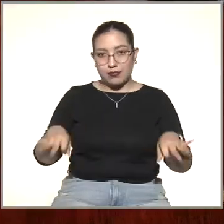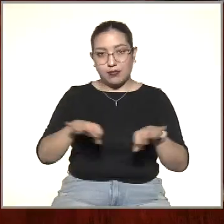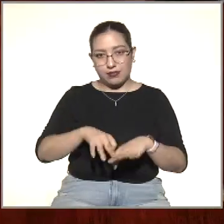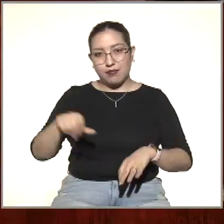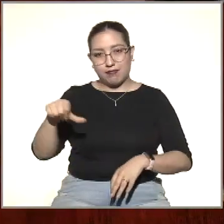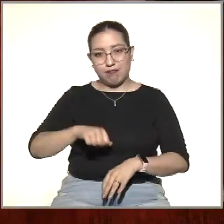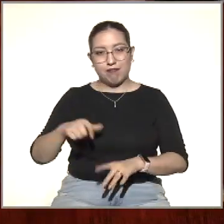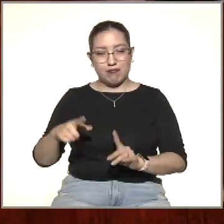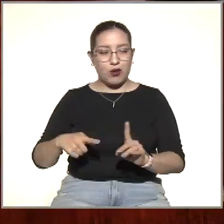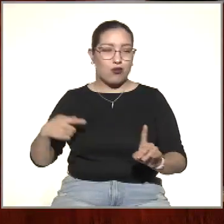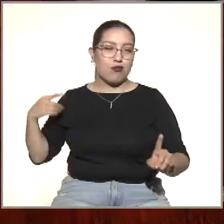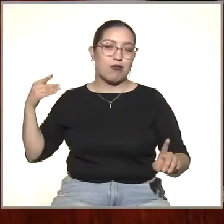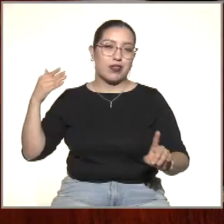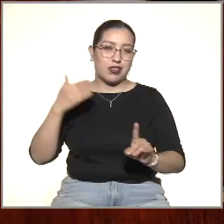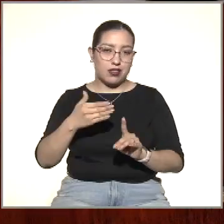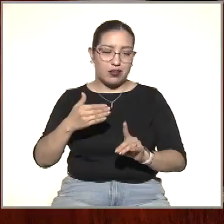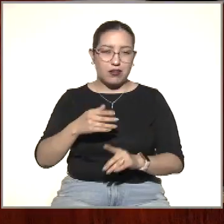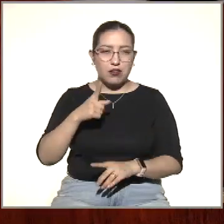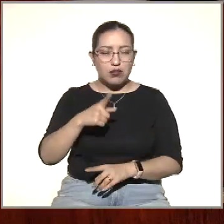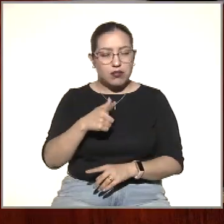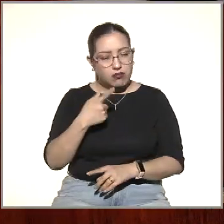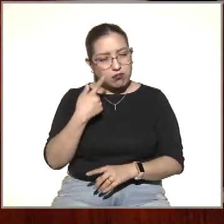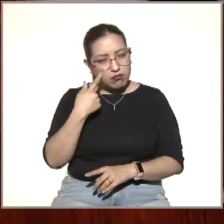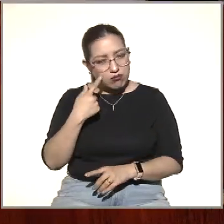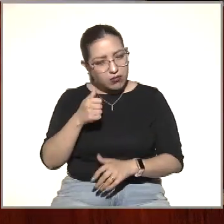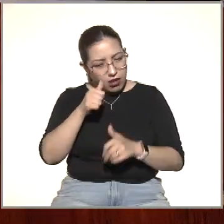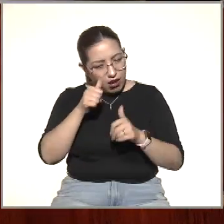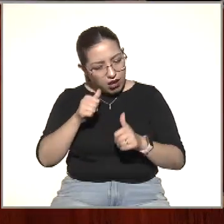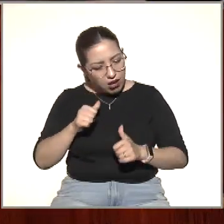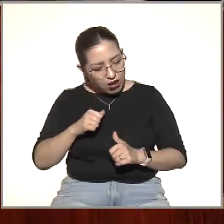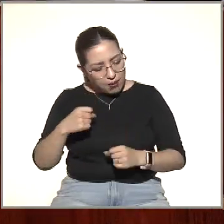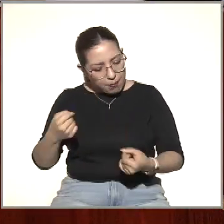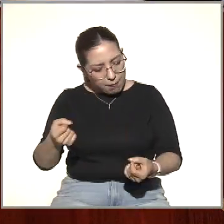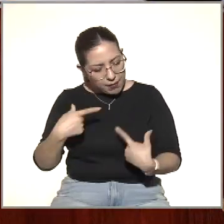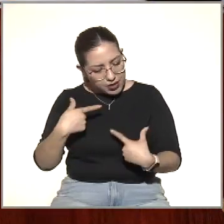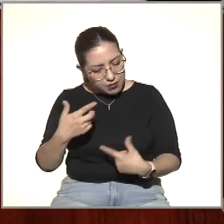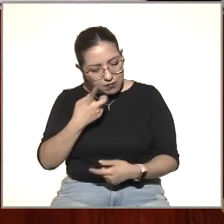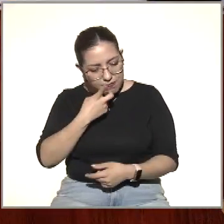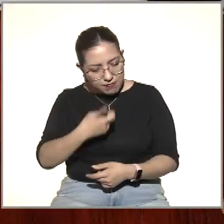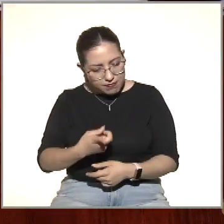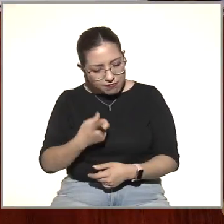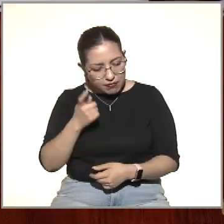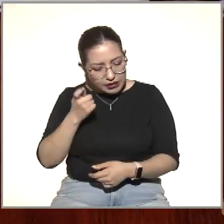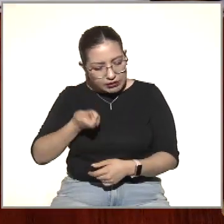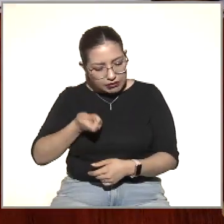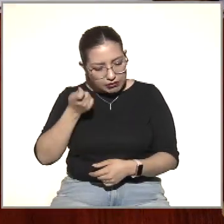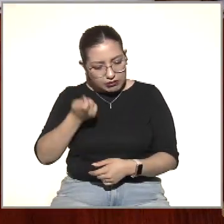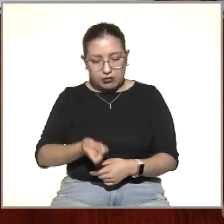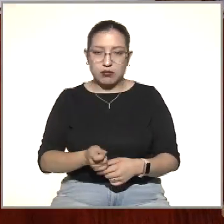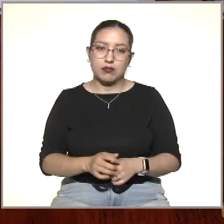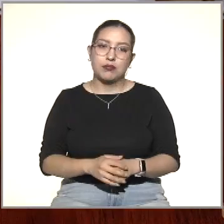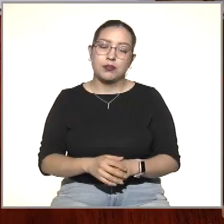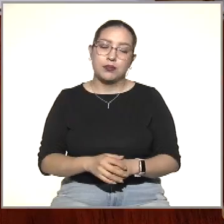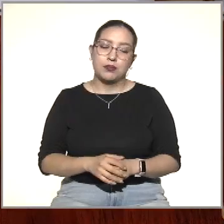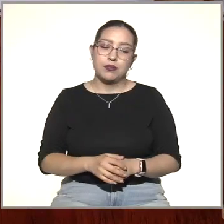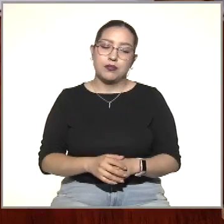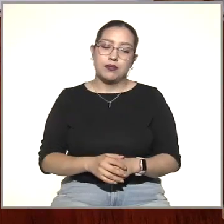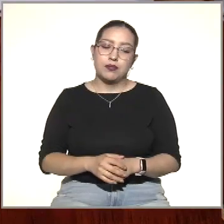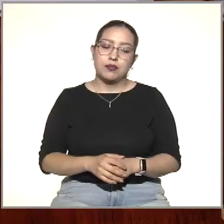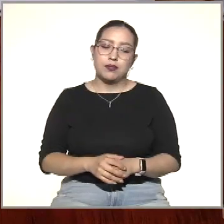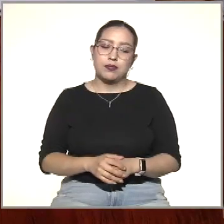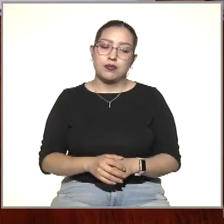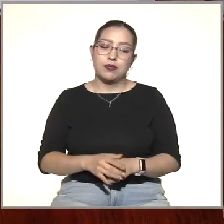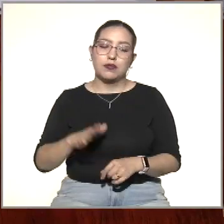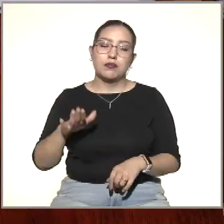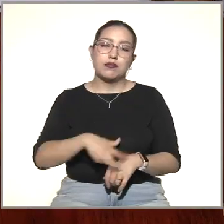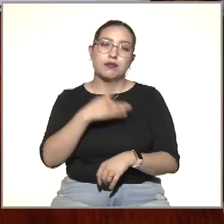¿no? Escucha lo que dices, escucha lo que le dices al otro, escucha lo que te dices a ti, ¿no? Claro. Porque sí es cierto